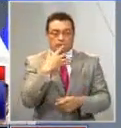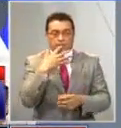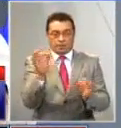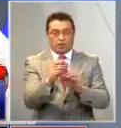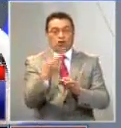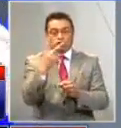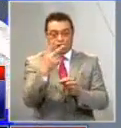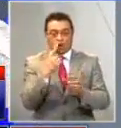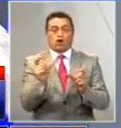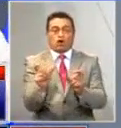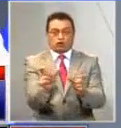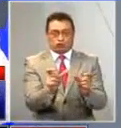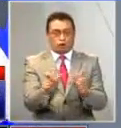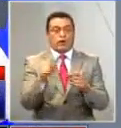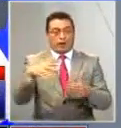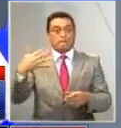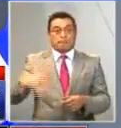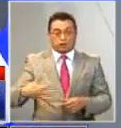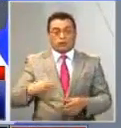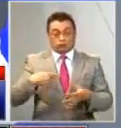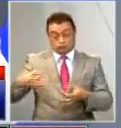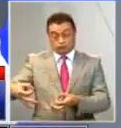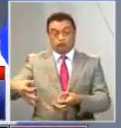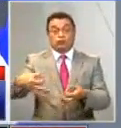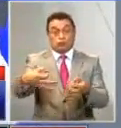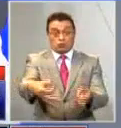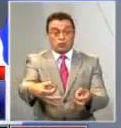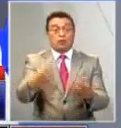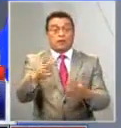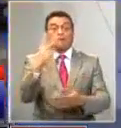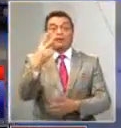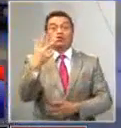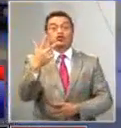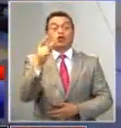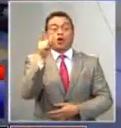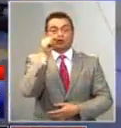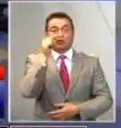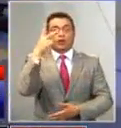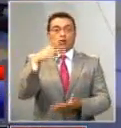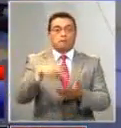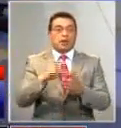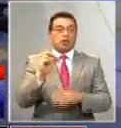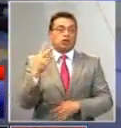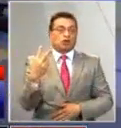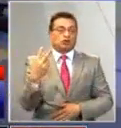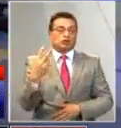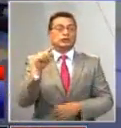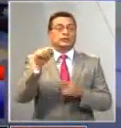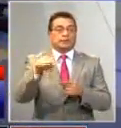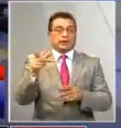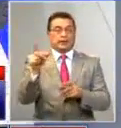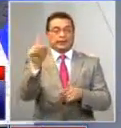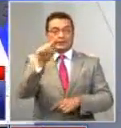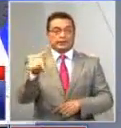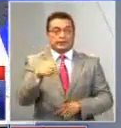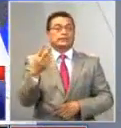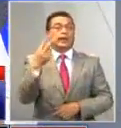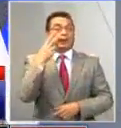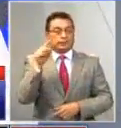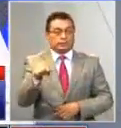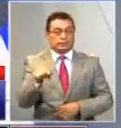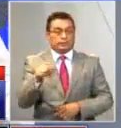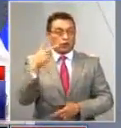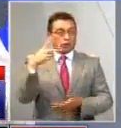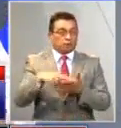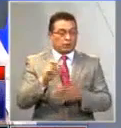juicio son importantes. Mira, yo saqué un documento del 28 de octubre del año 2002, del Servicio de Impuestos Internos. El año